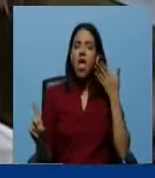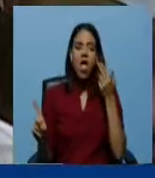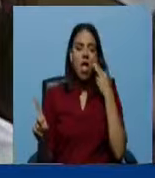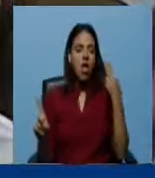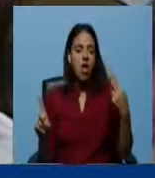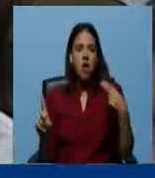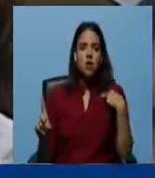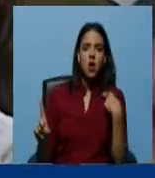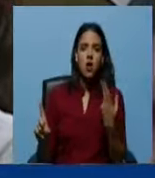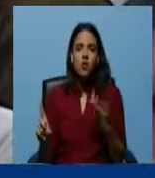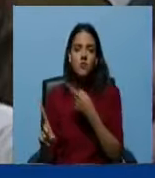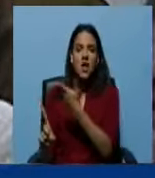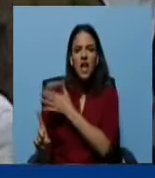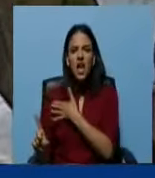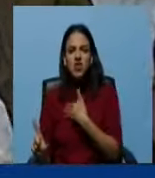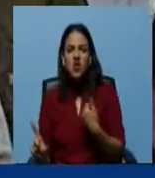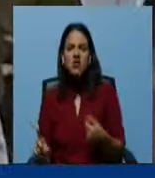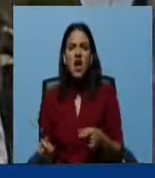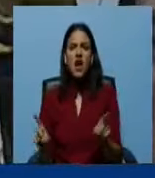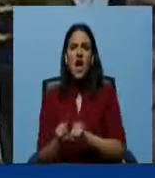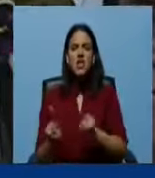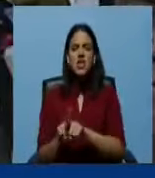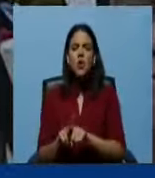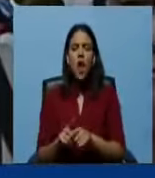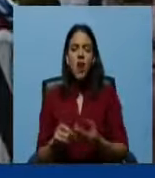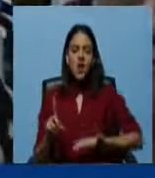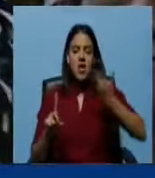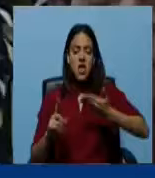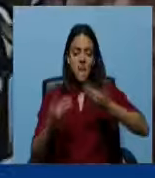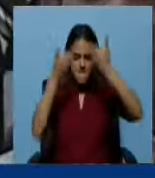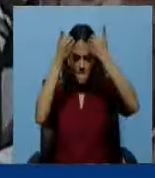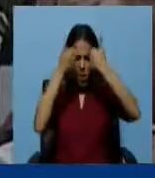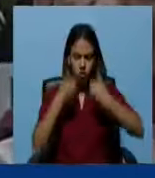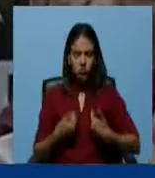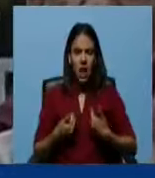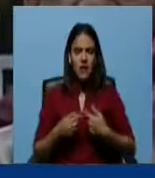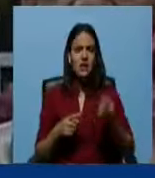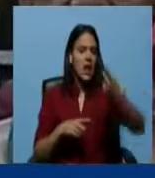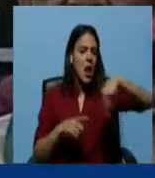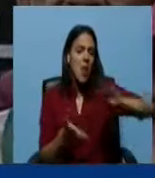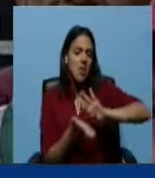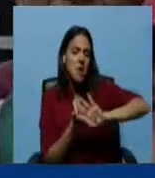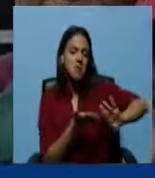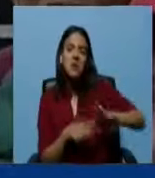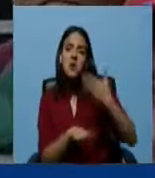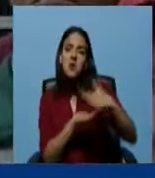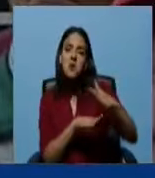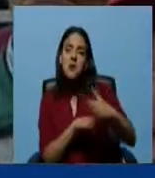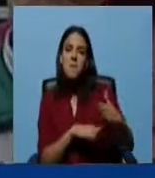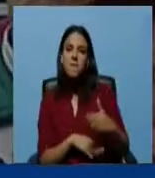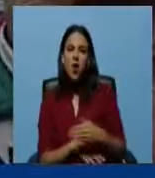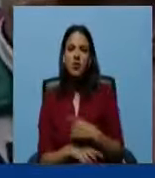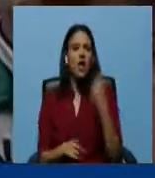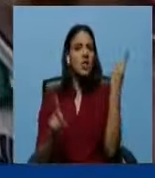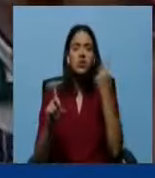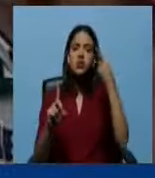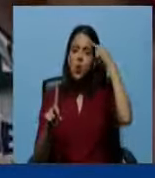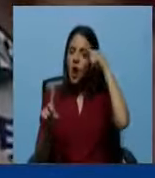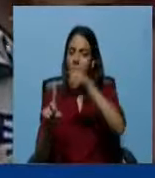envanecen las individualidades que se creen la última pepsicola del